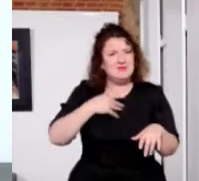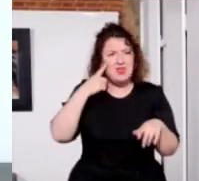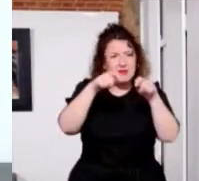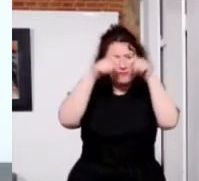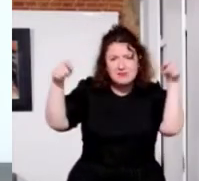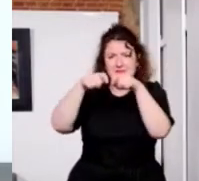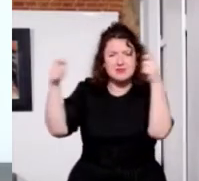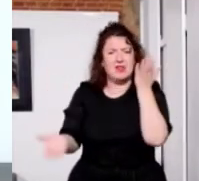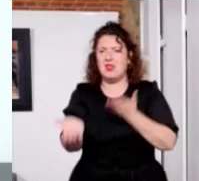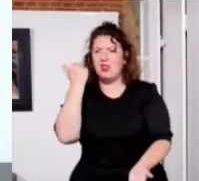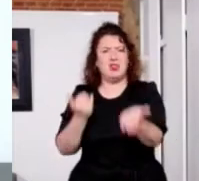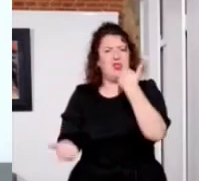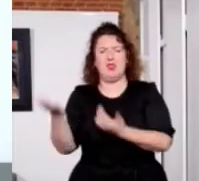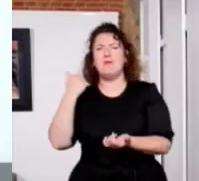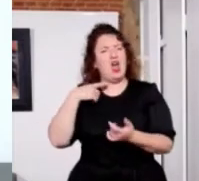realmente inclusiva.